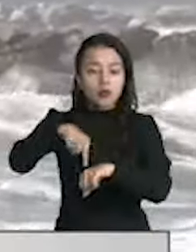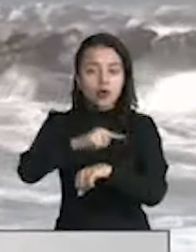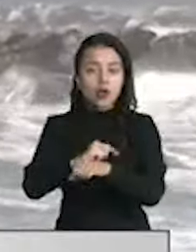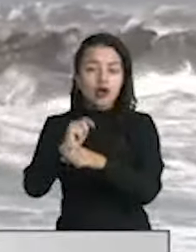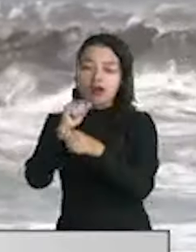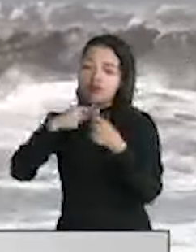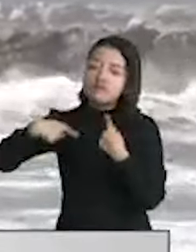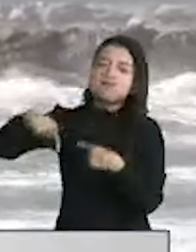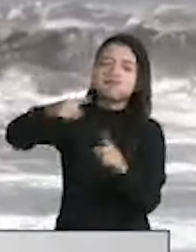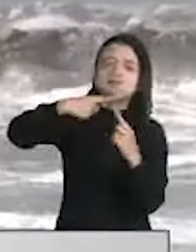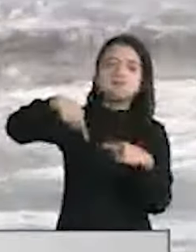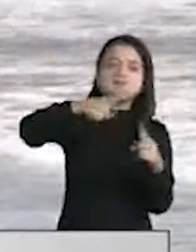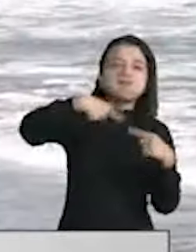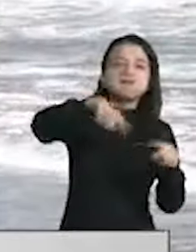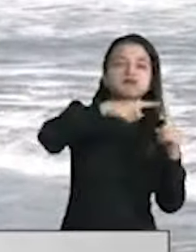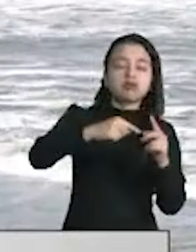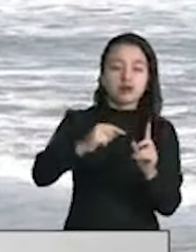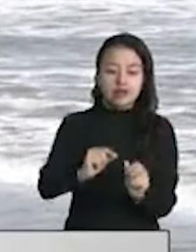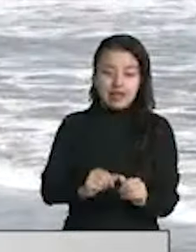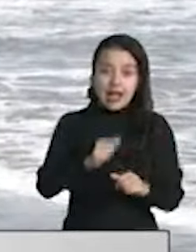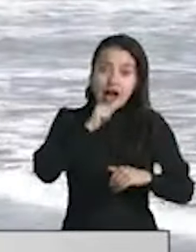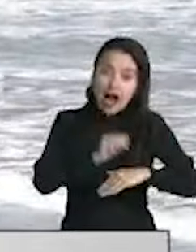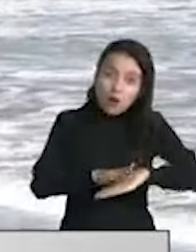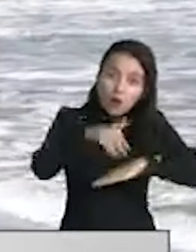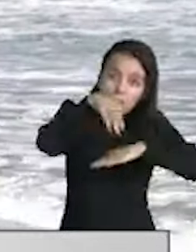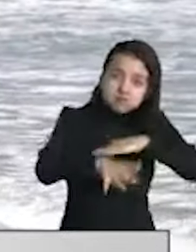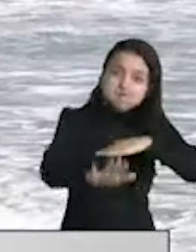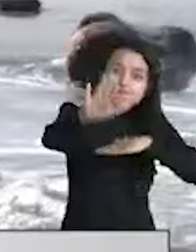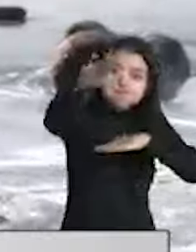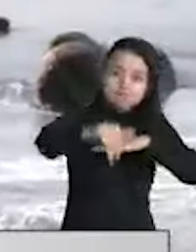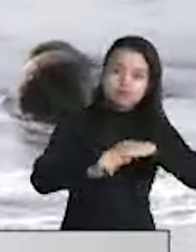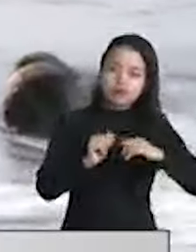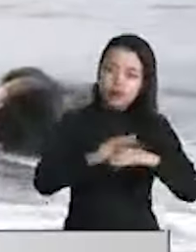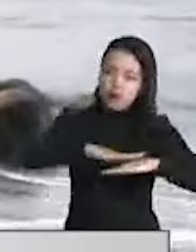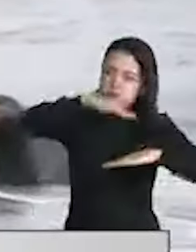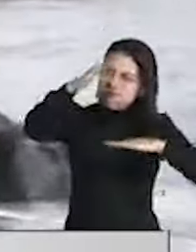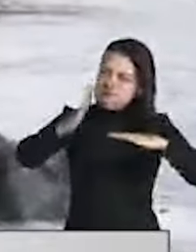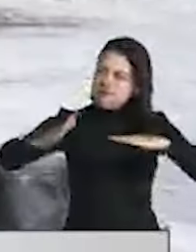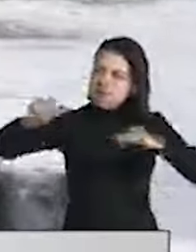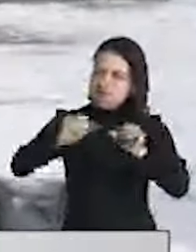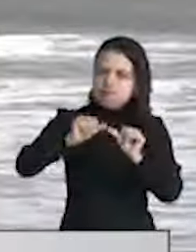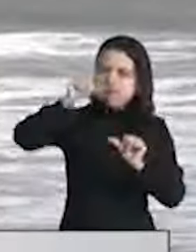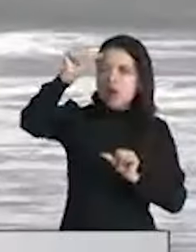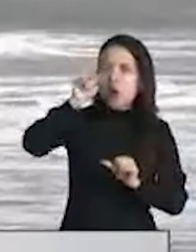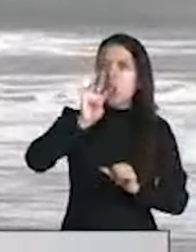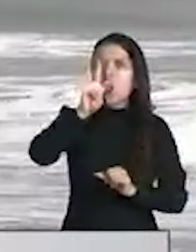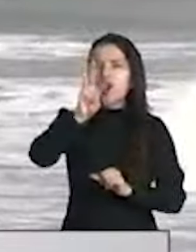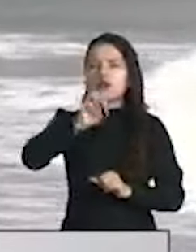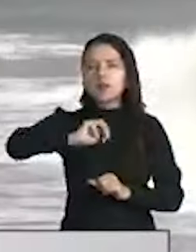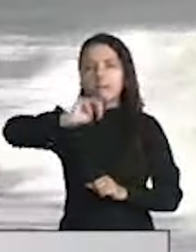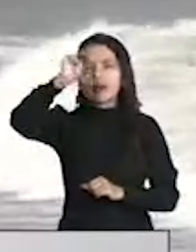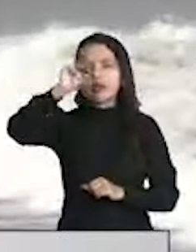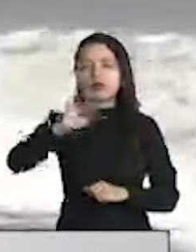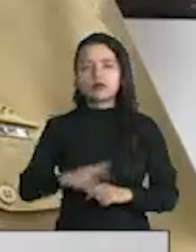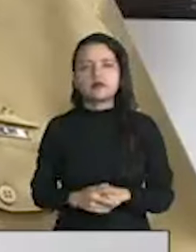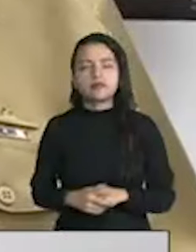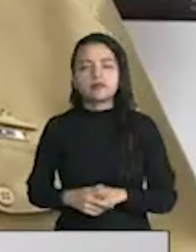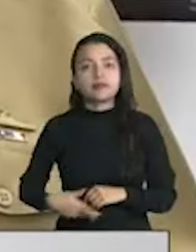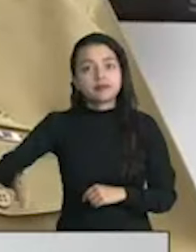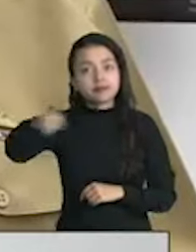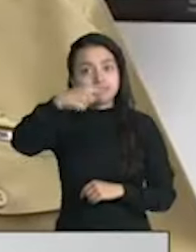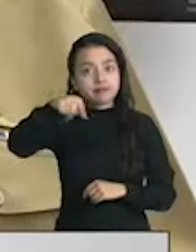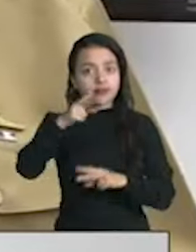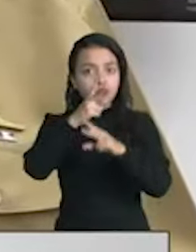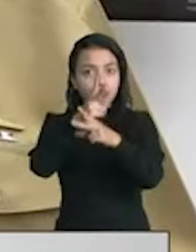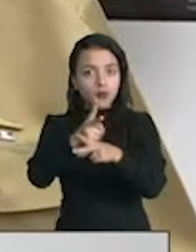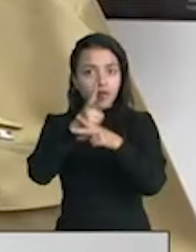que podrían llegar hasta los 4 metros de altura. El llamado de la Autoridad Marítima Colombiana es a la prudencia. Por lo tanto, se recomienda extremar las medidas de seguridad